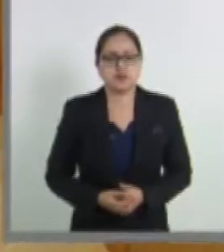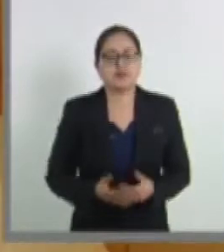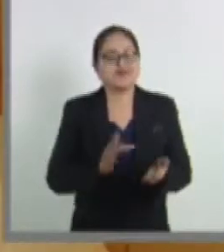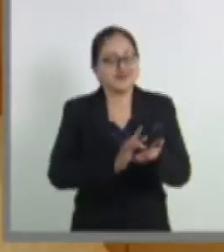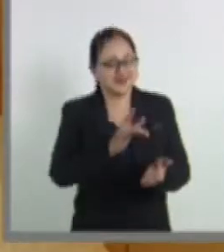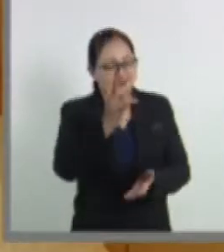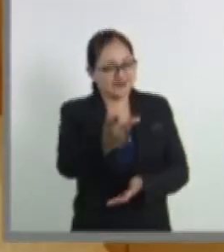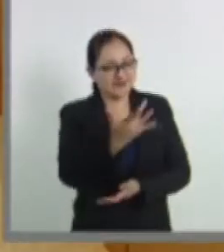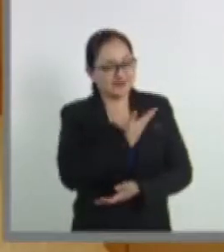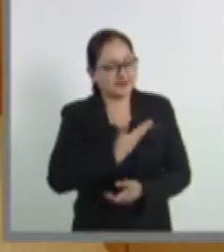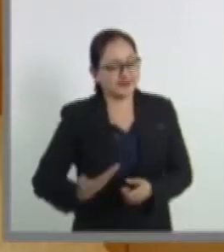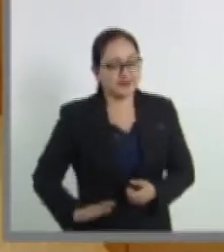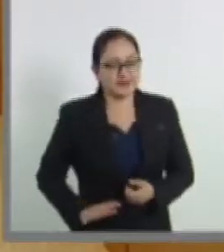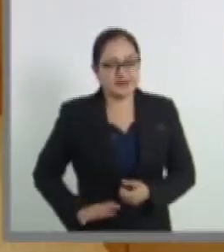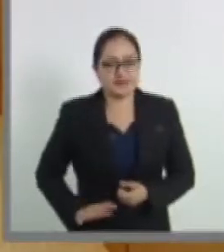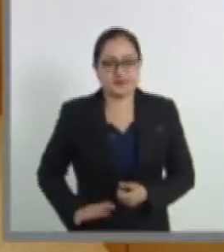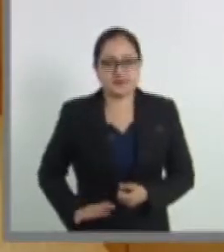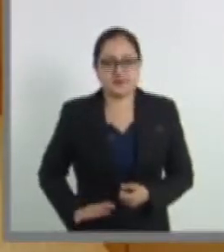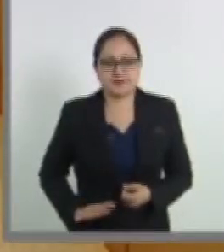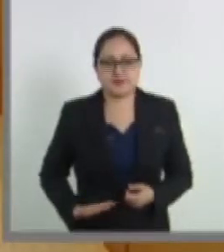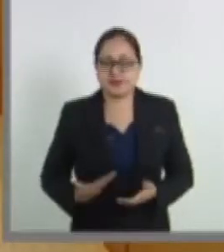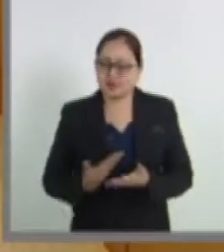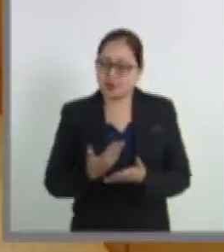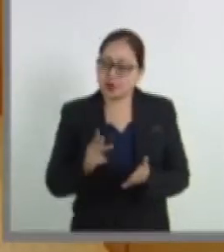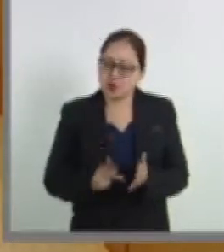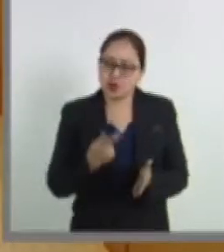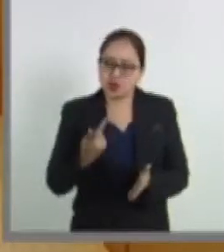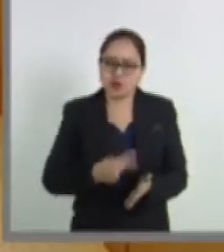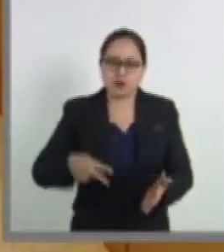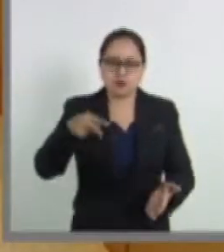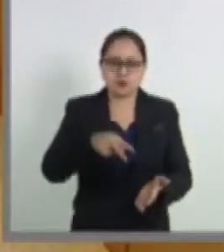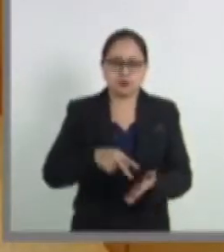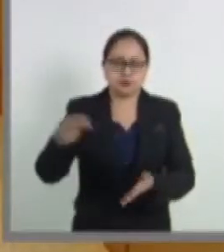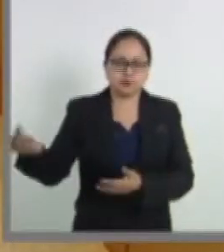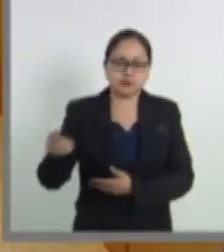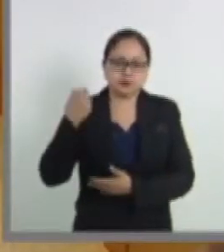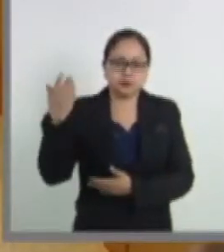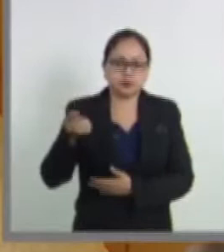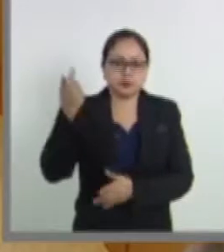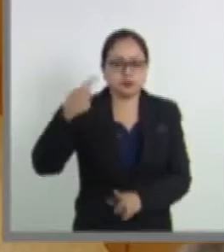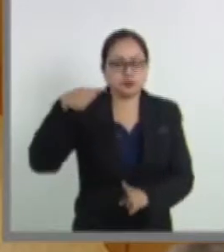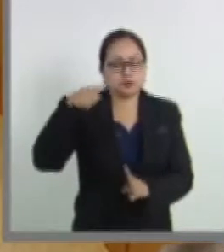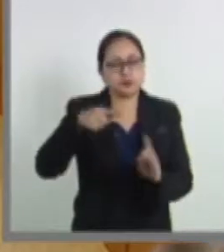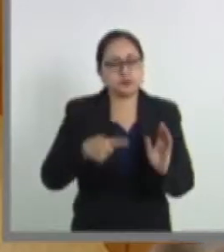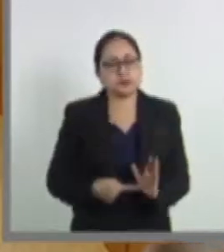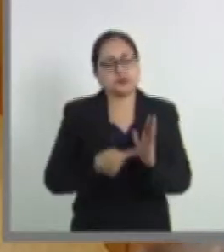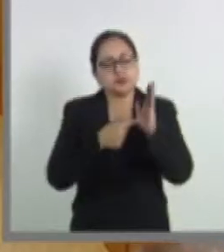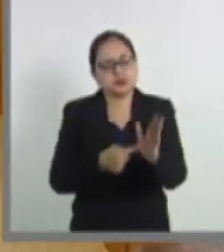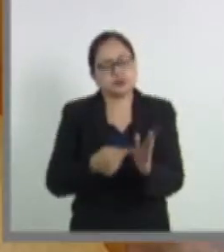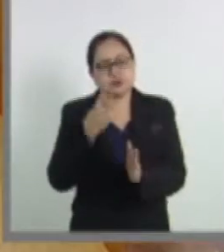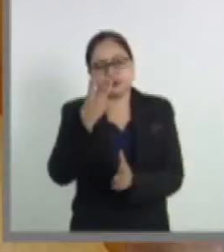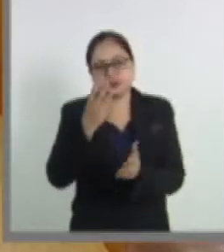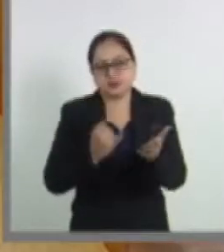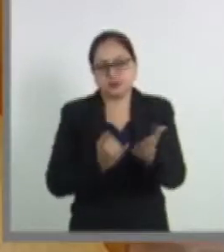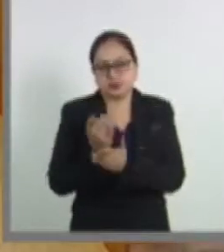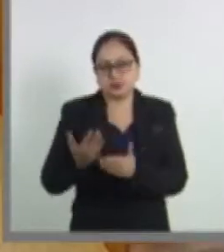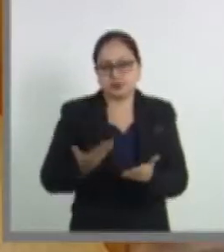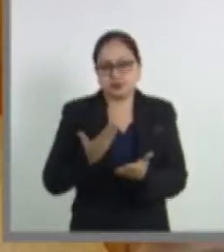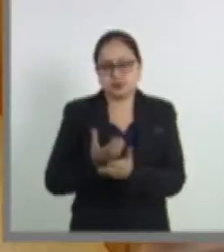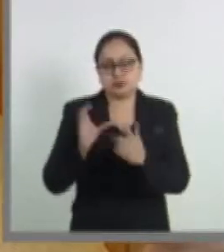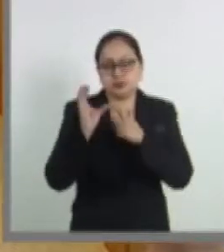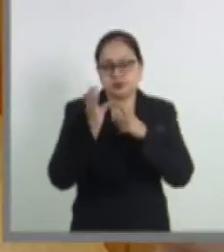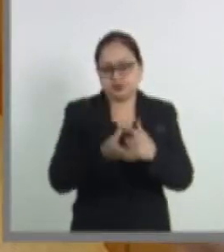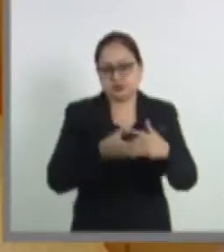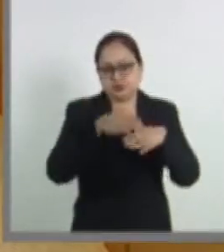Muchas gracias, presidente. Hago nuevamente uso de la palabra para presentar tres dictámenes de las